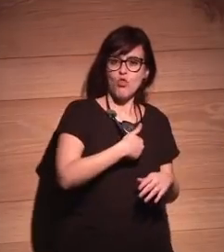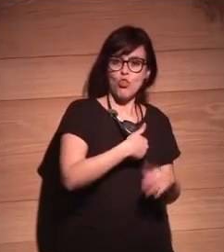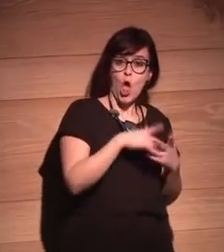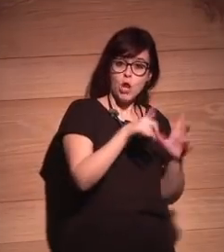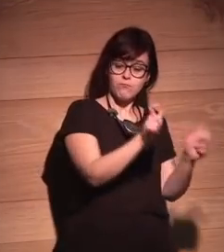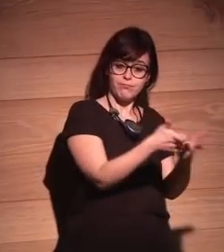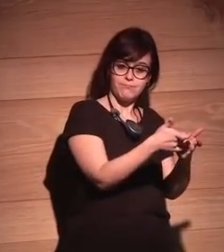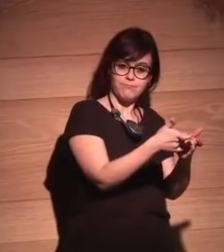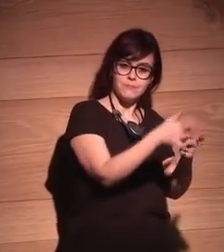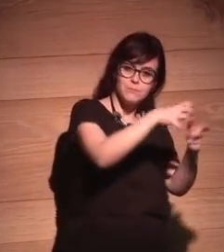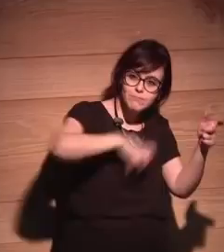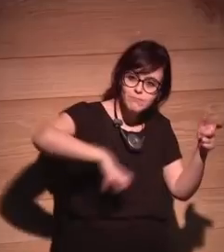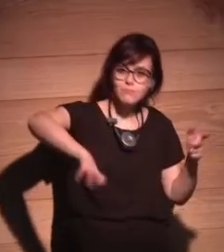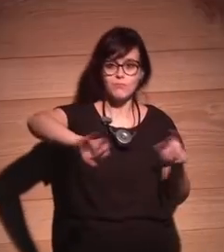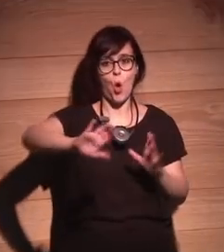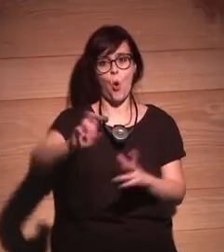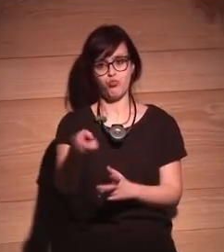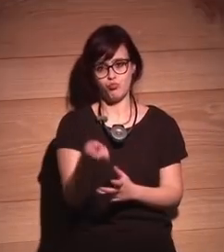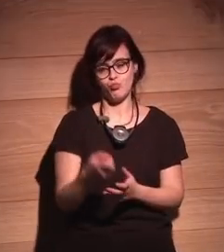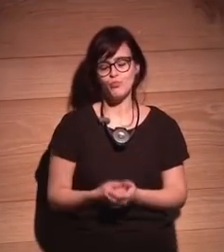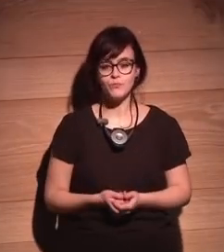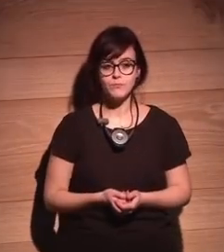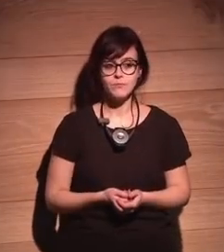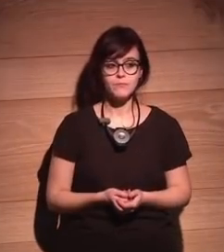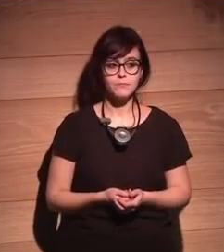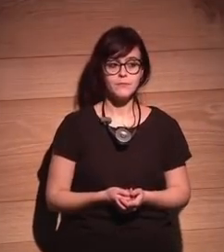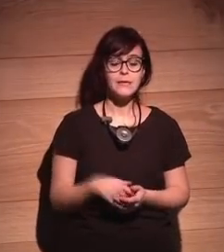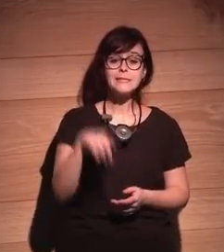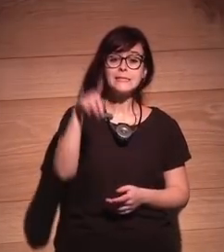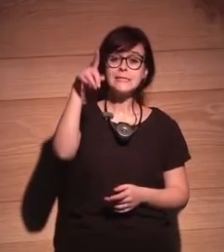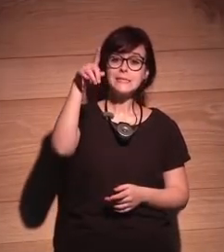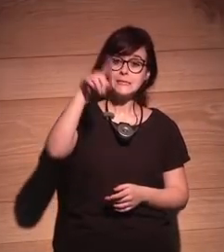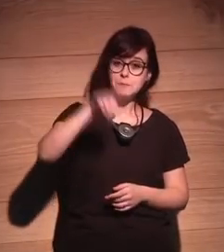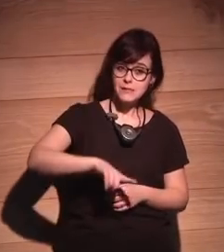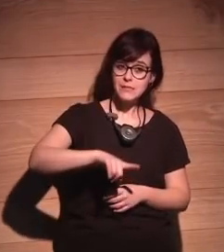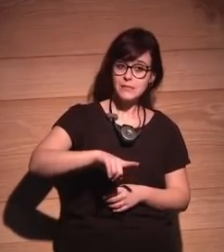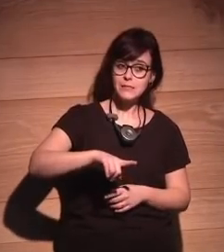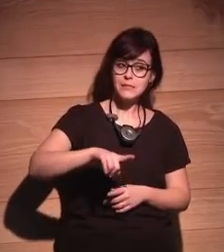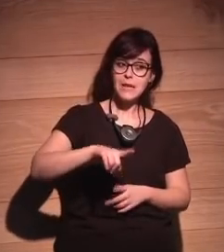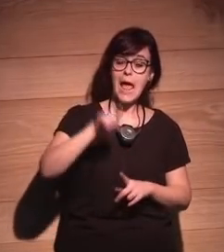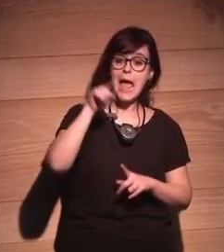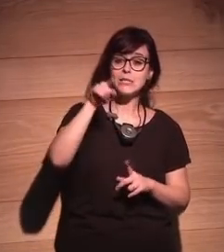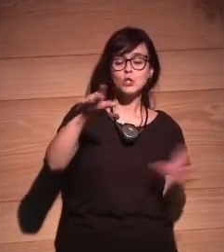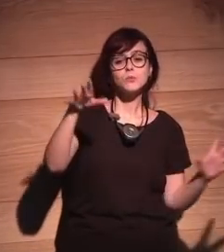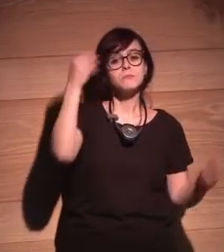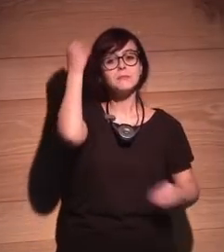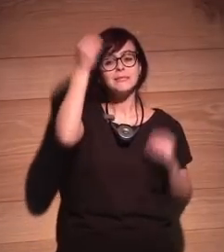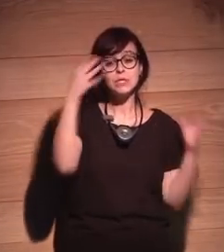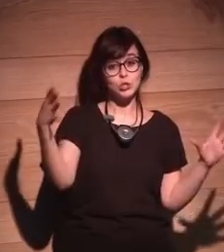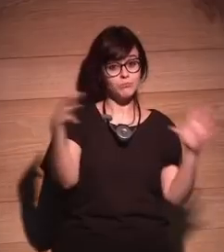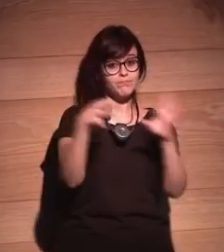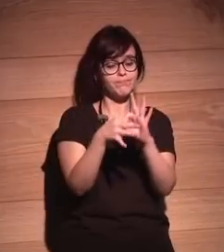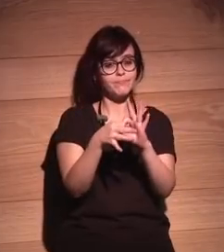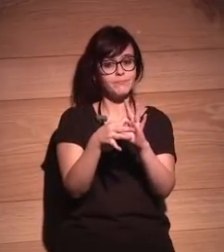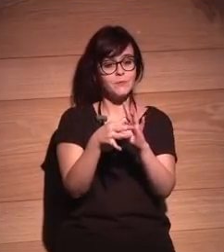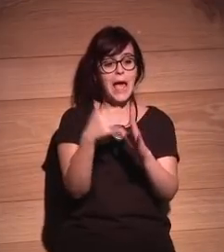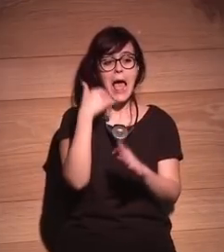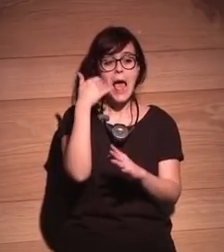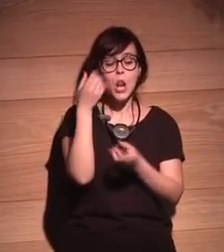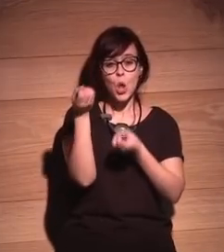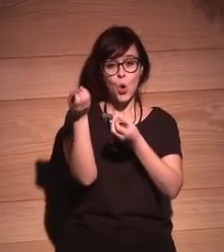esa función está en otro sitio hoy día. Y esto conecta directamente con algo